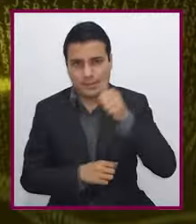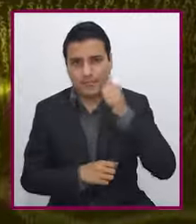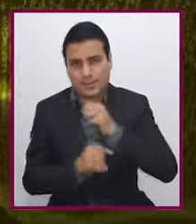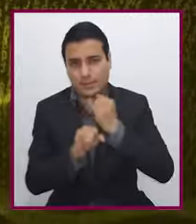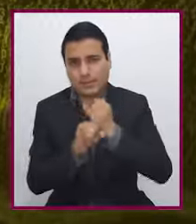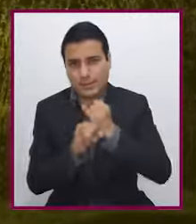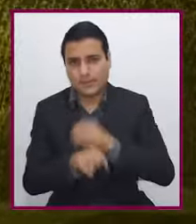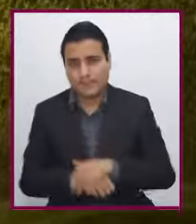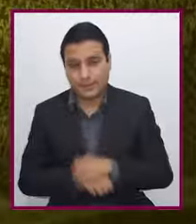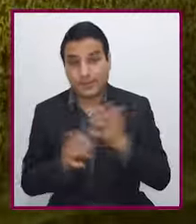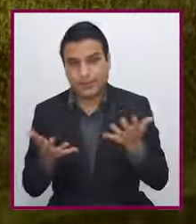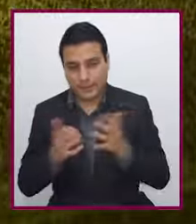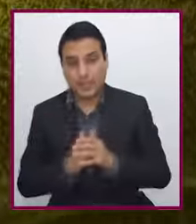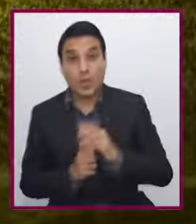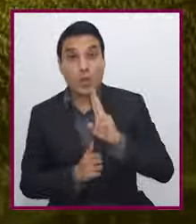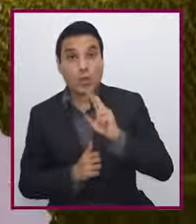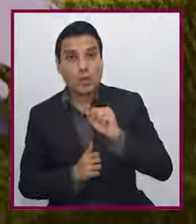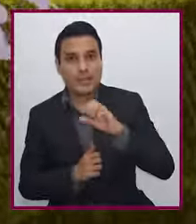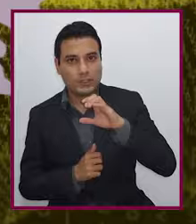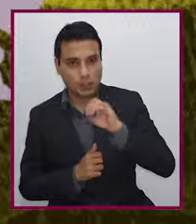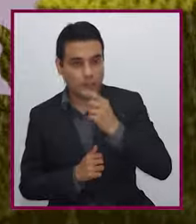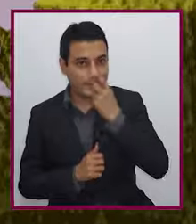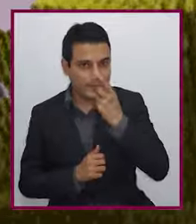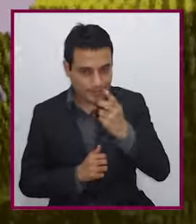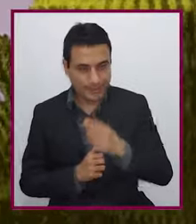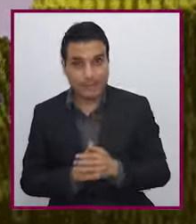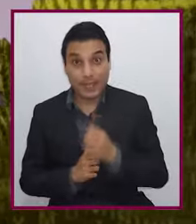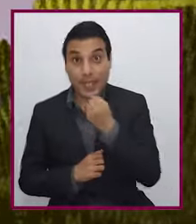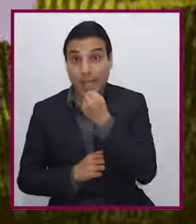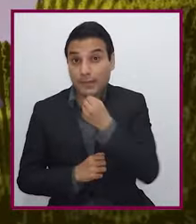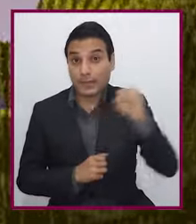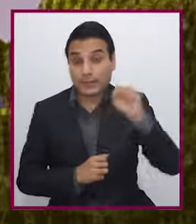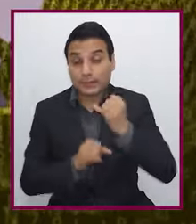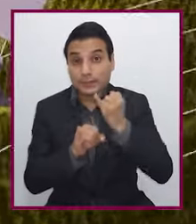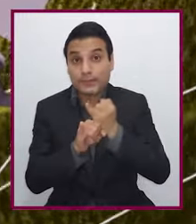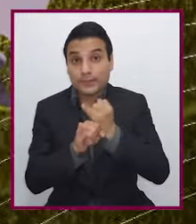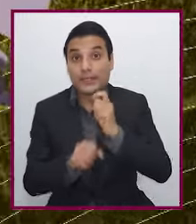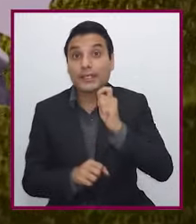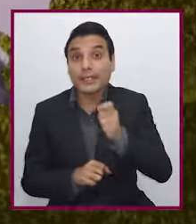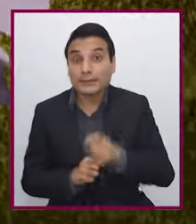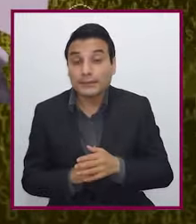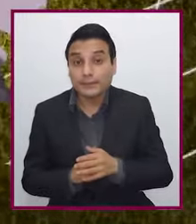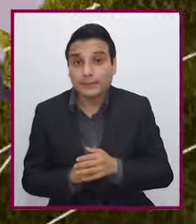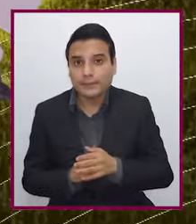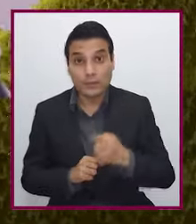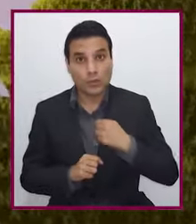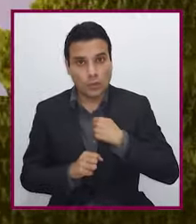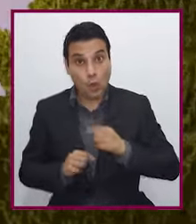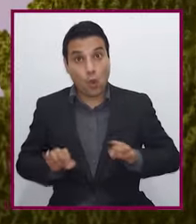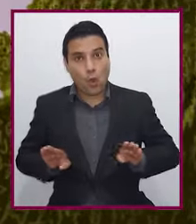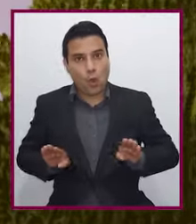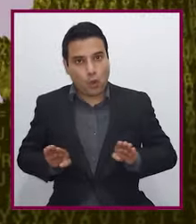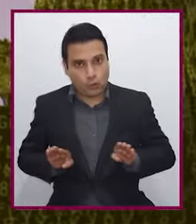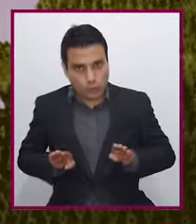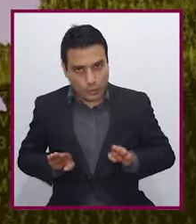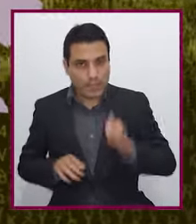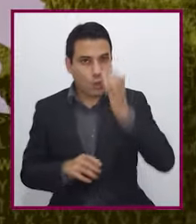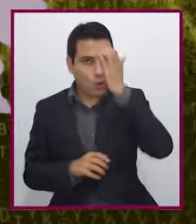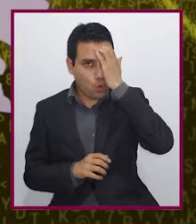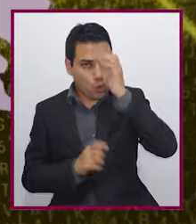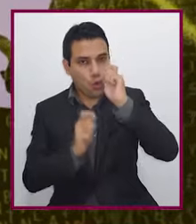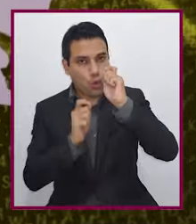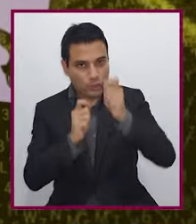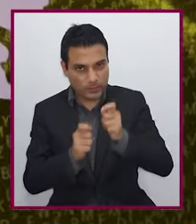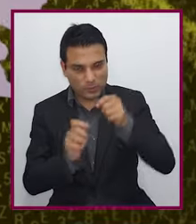a alfabetización digital. Que de acuerdo con la UNESCO, las habilidades digitales son la combinación de